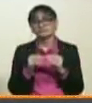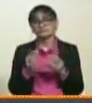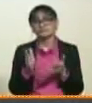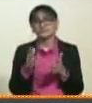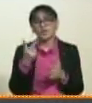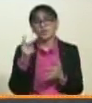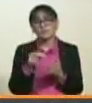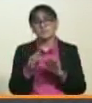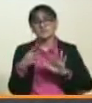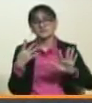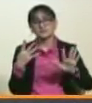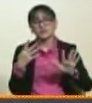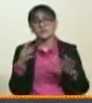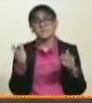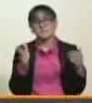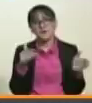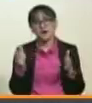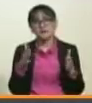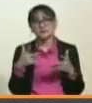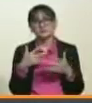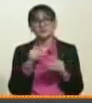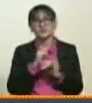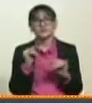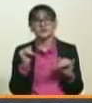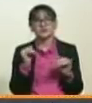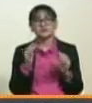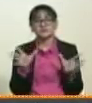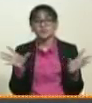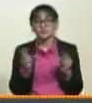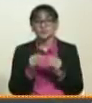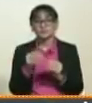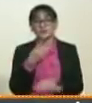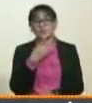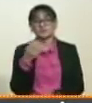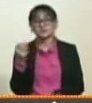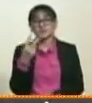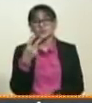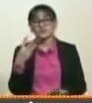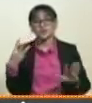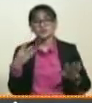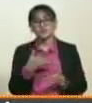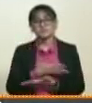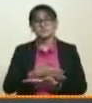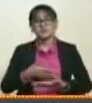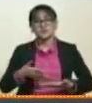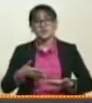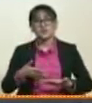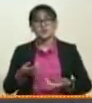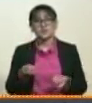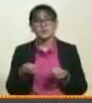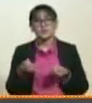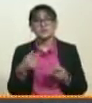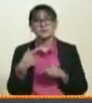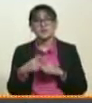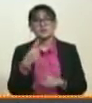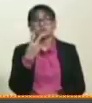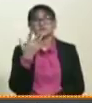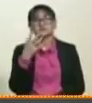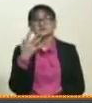2019 marzo del 2019 por un monto total de 428 millones de bolívares y